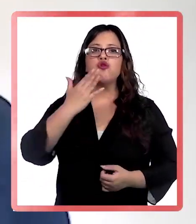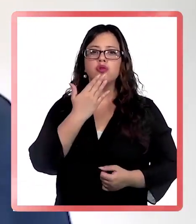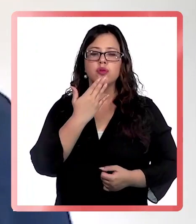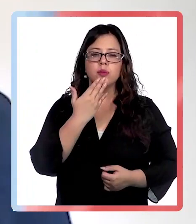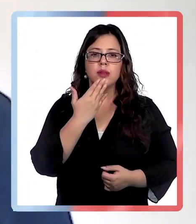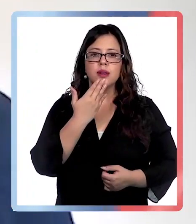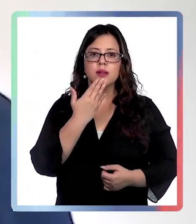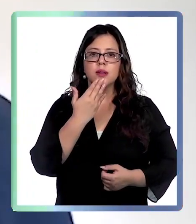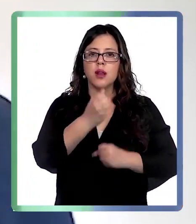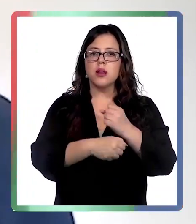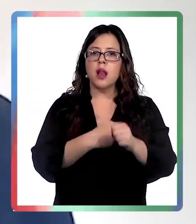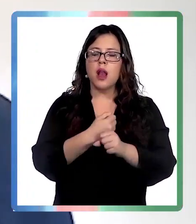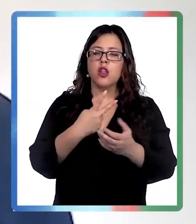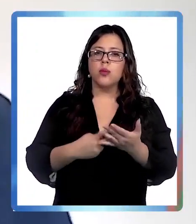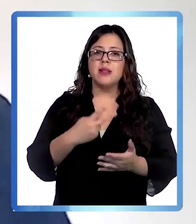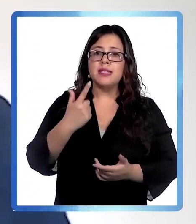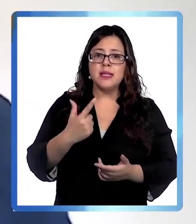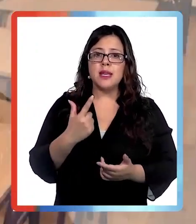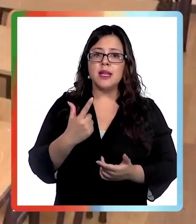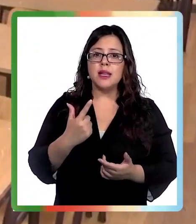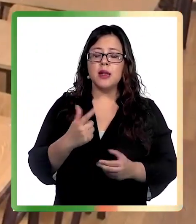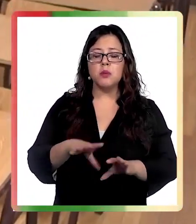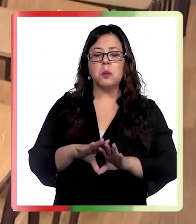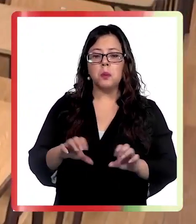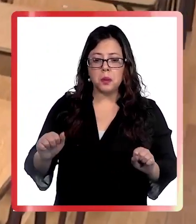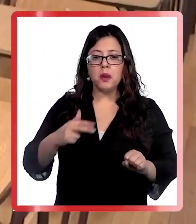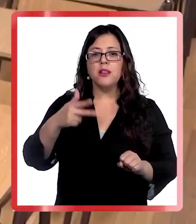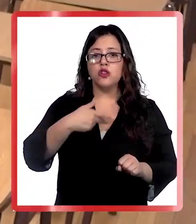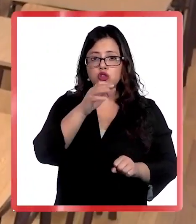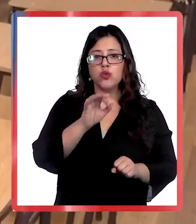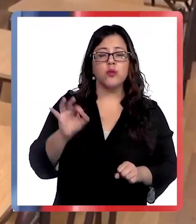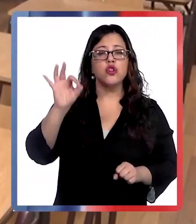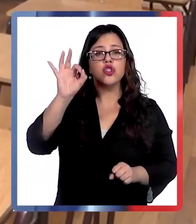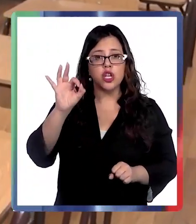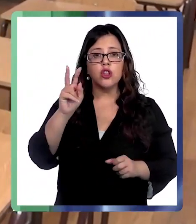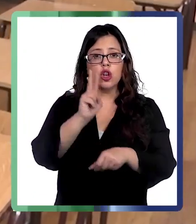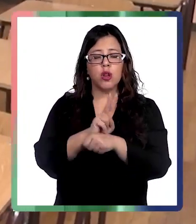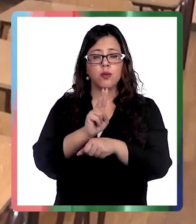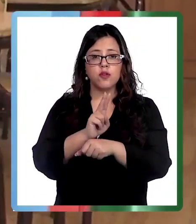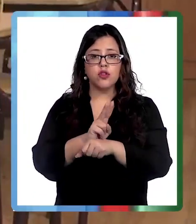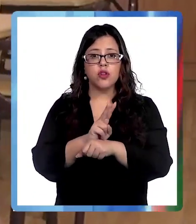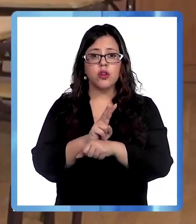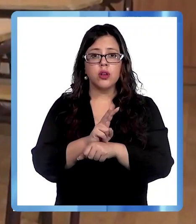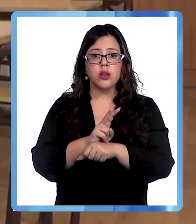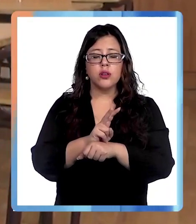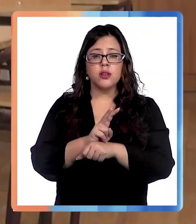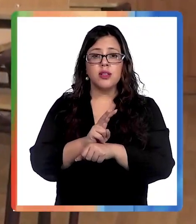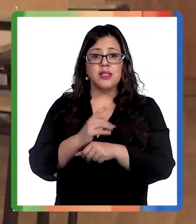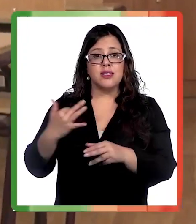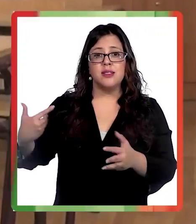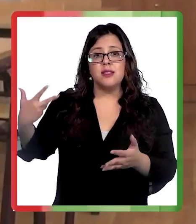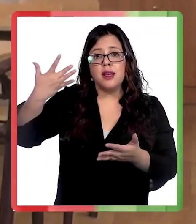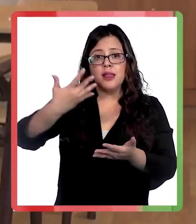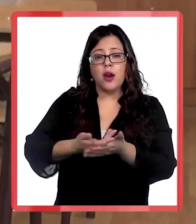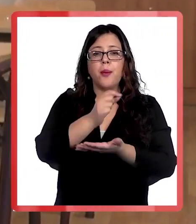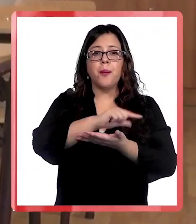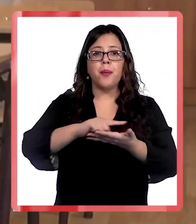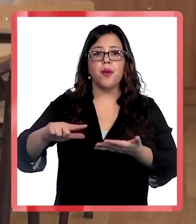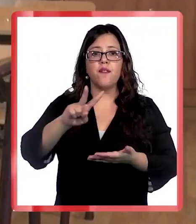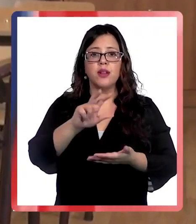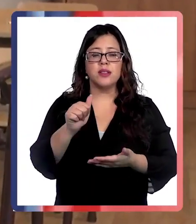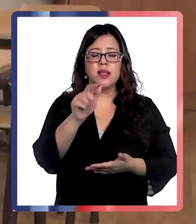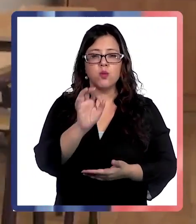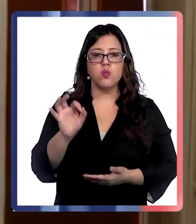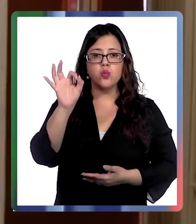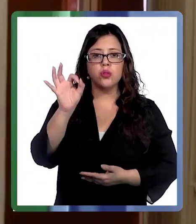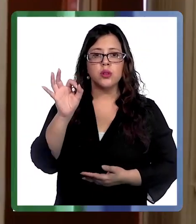acuerdo en un 18% los profesores y a la fecha ha subido un 26%. Y yo creo que ese aumento mucho, o